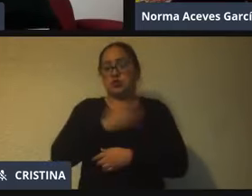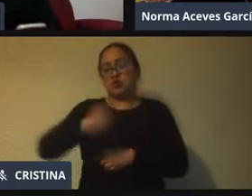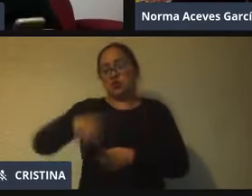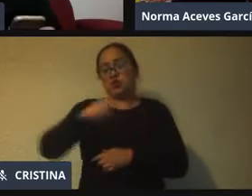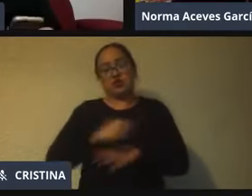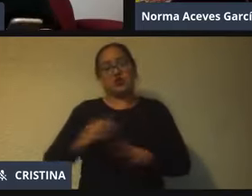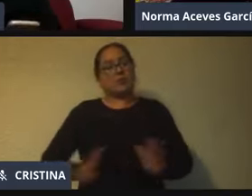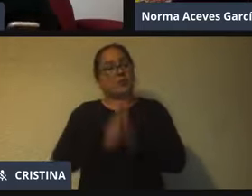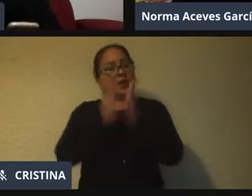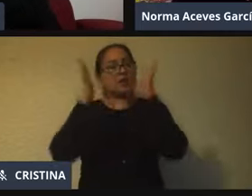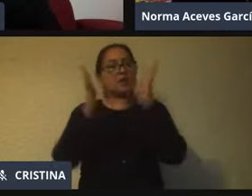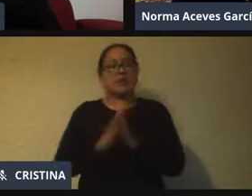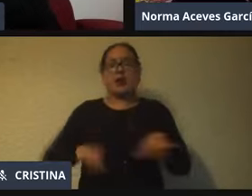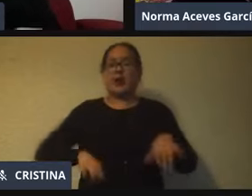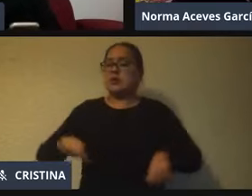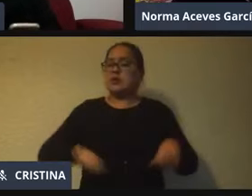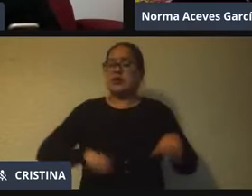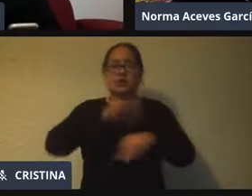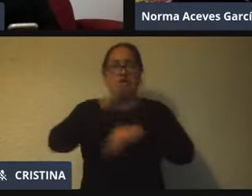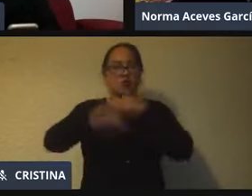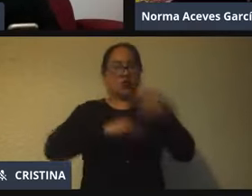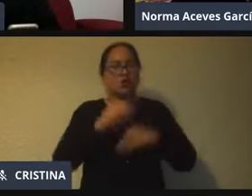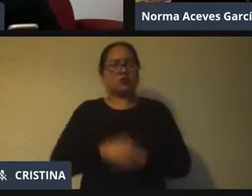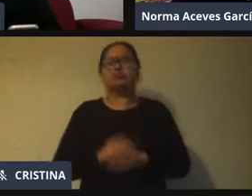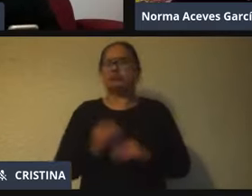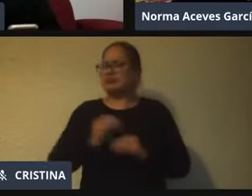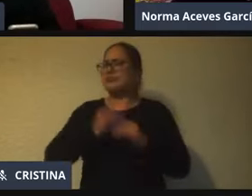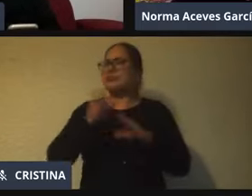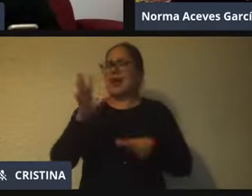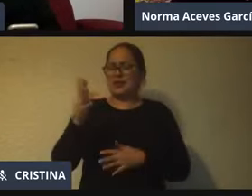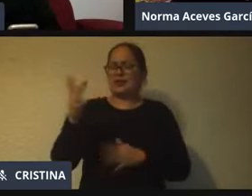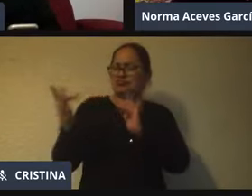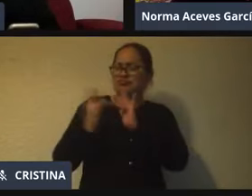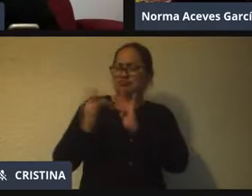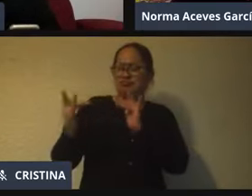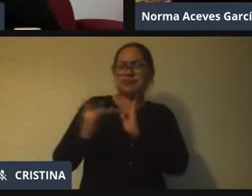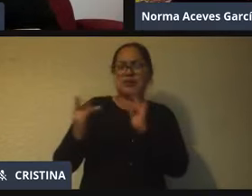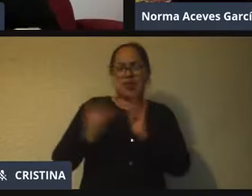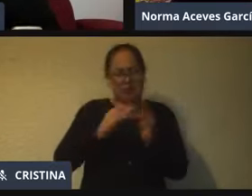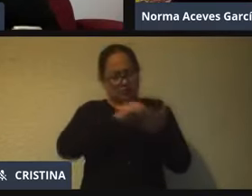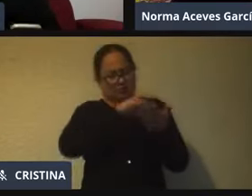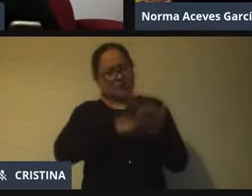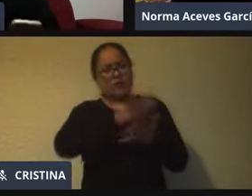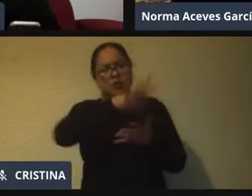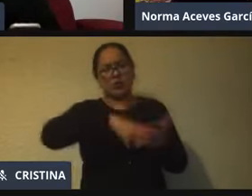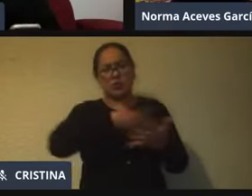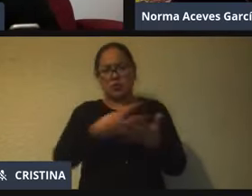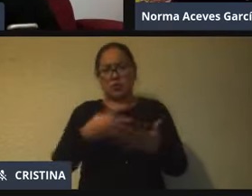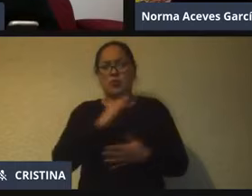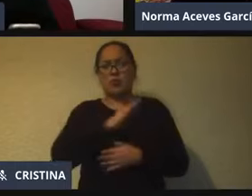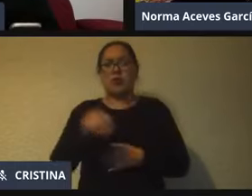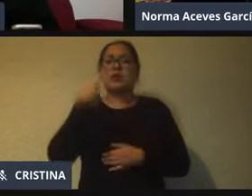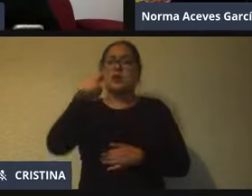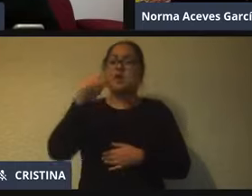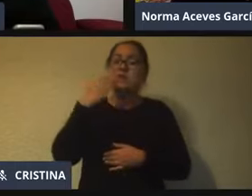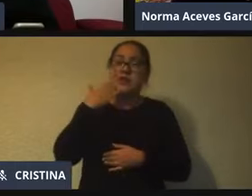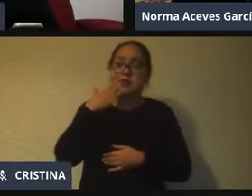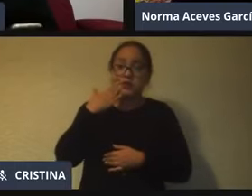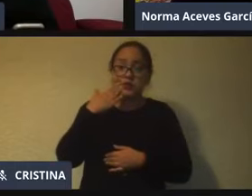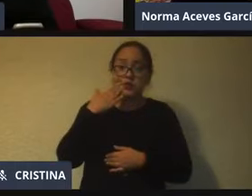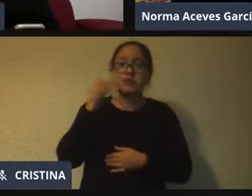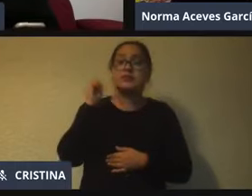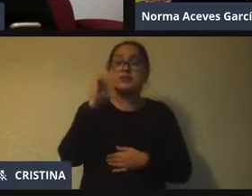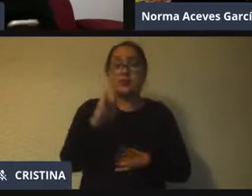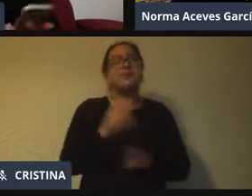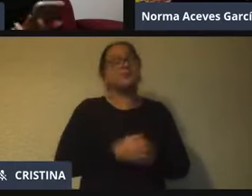con mucho gusto, que se pongan en contacto y lo programamos. Claro que sí, maestra, a través de su Facebook Live, porque ahorita vamos a poner